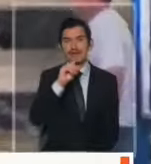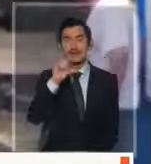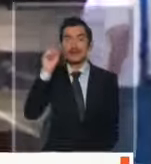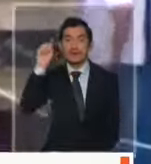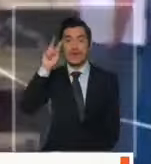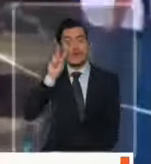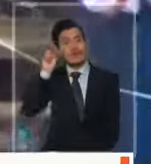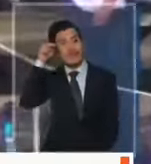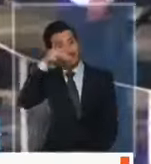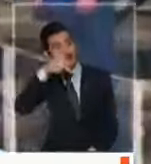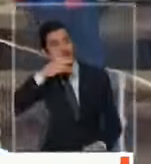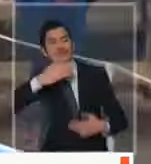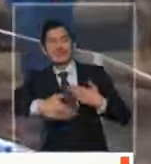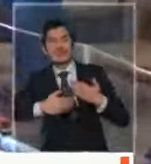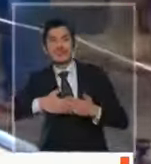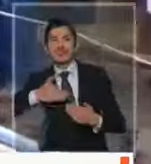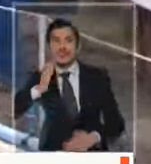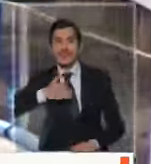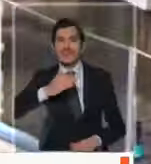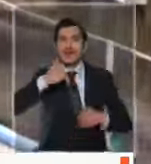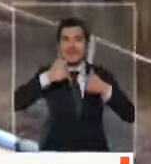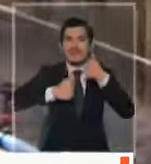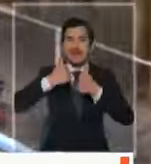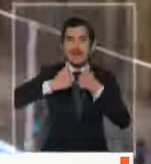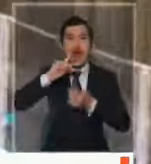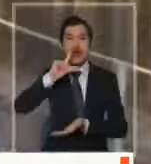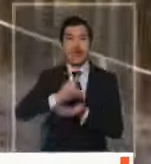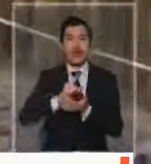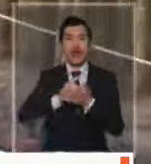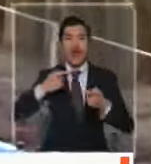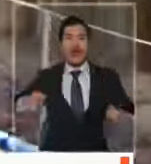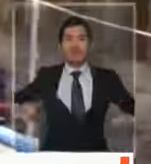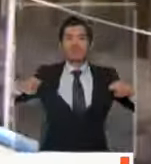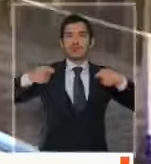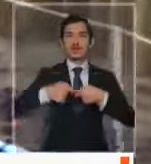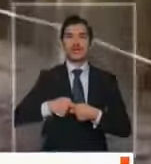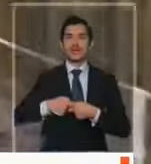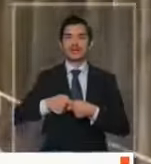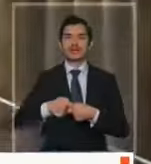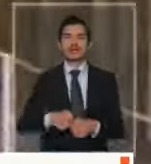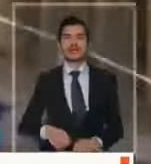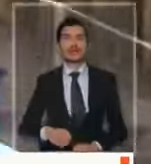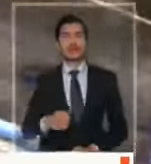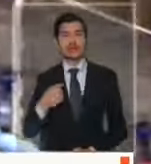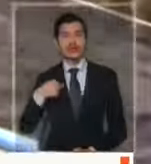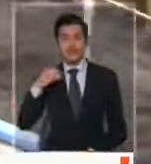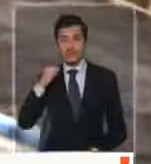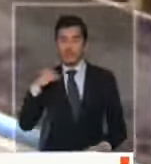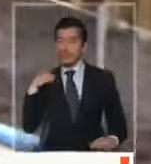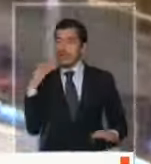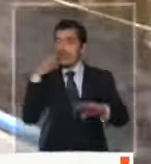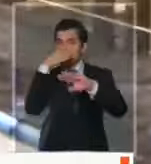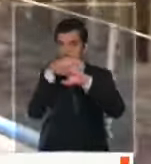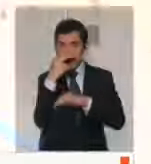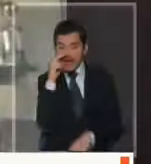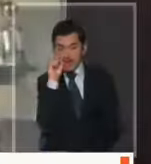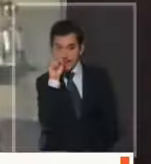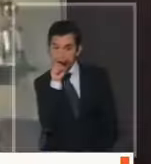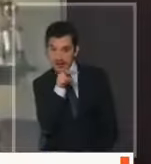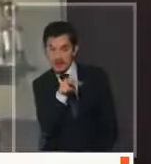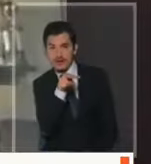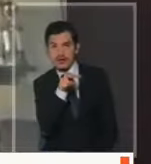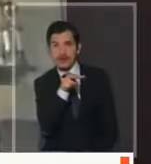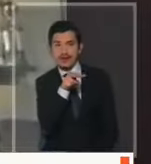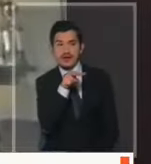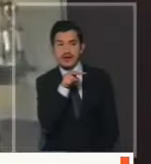sigue funcionando tras estas carreras como lugar para apostar grandes sumas de dinero. Yo pasé a mirar y después tenía